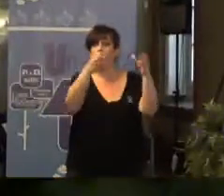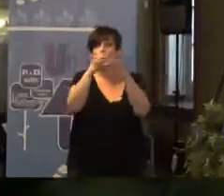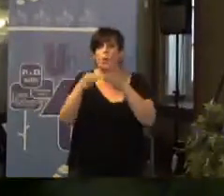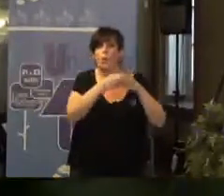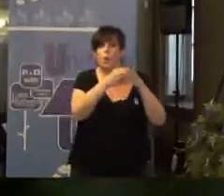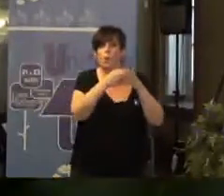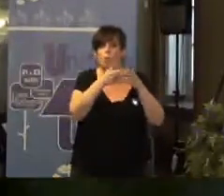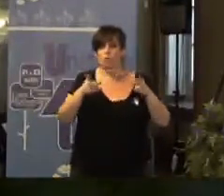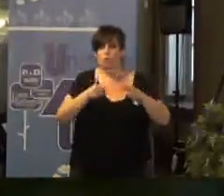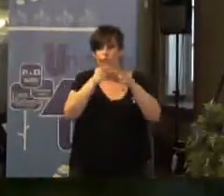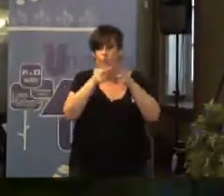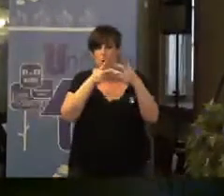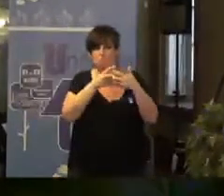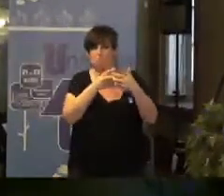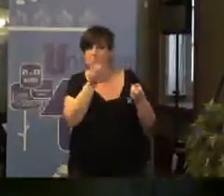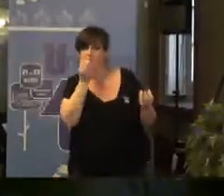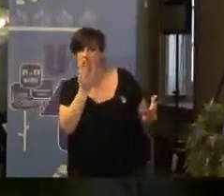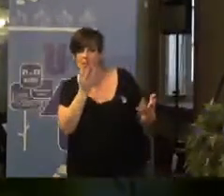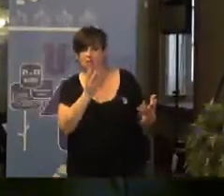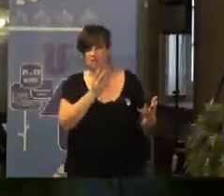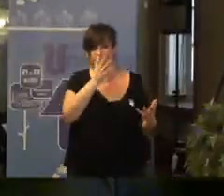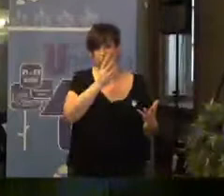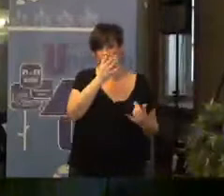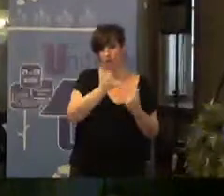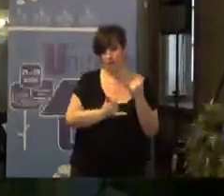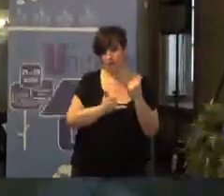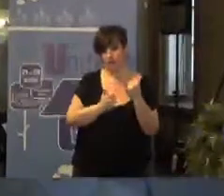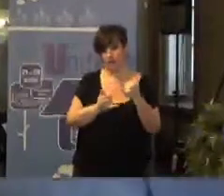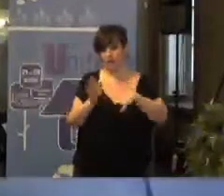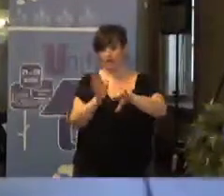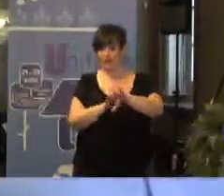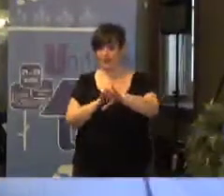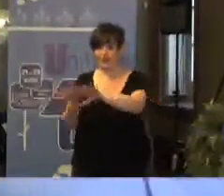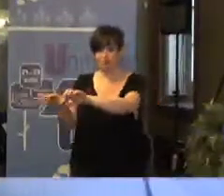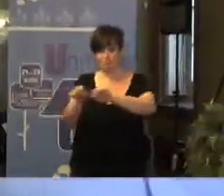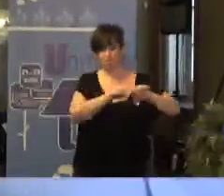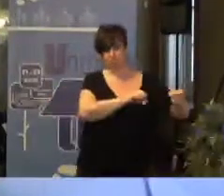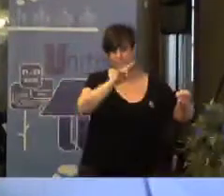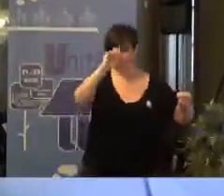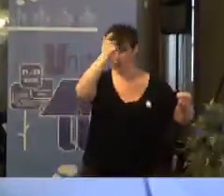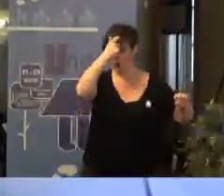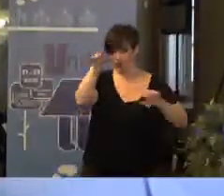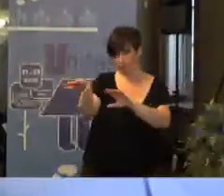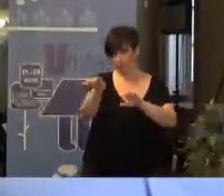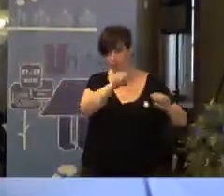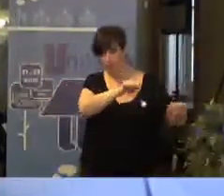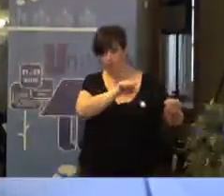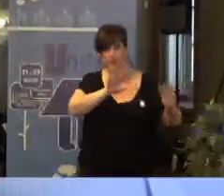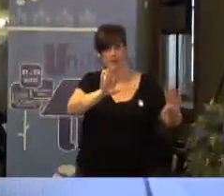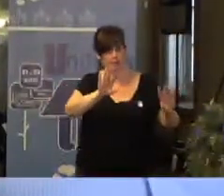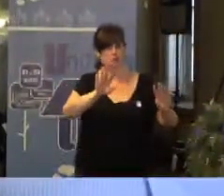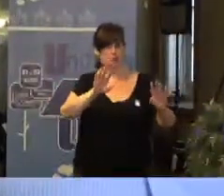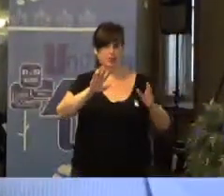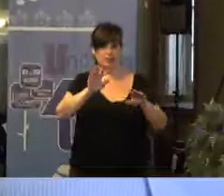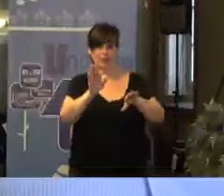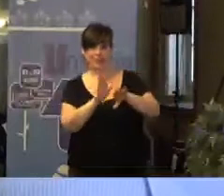fixo facilitar que a dereita se apropiase dos significantes da esquerda, pero vaciados do contido da esquerda e dando un significado antitético